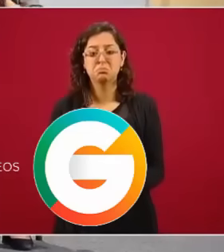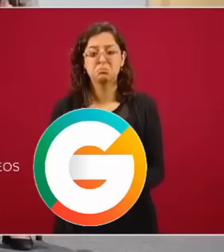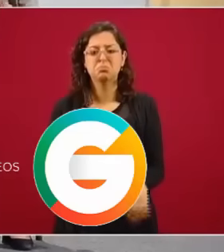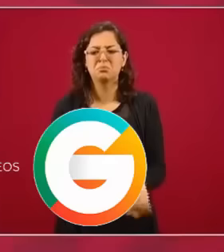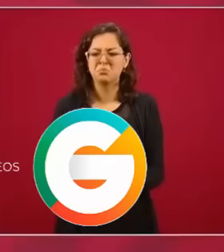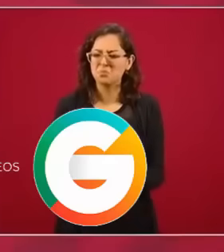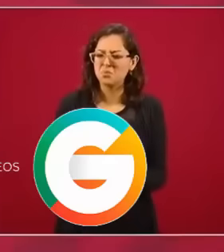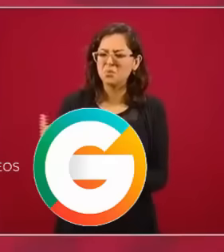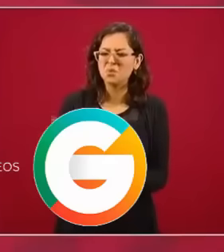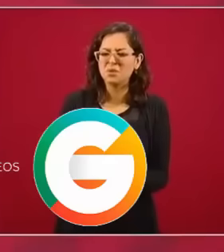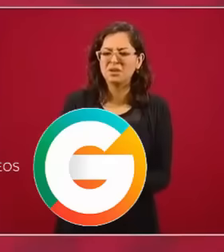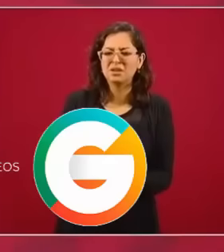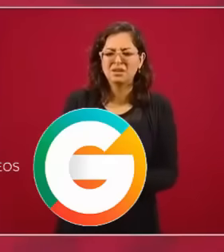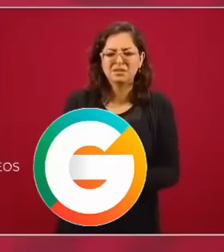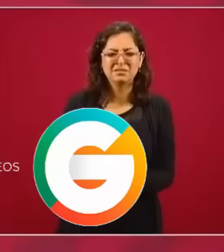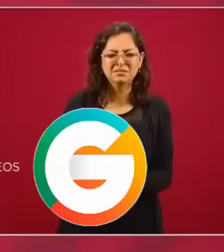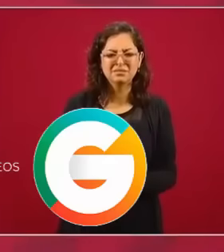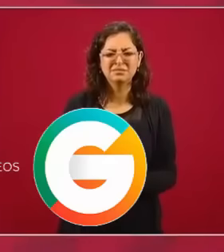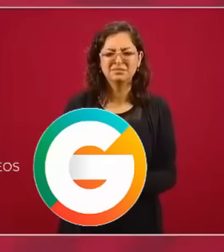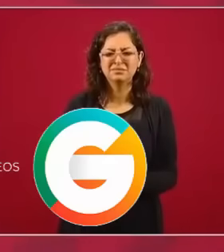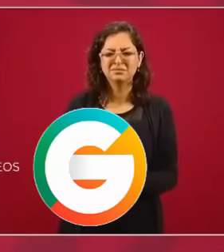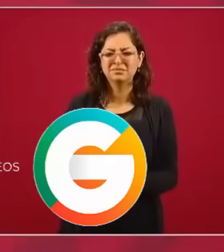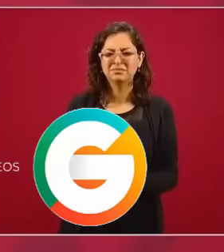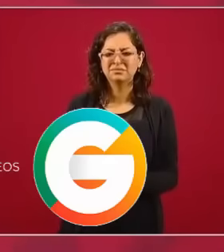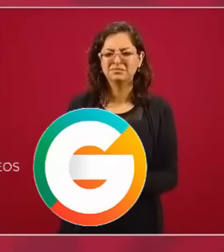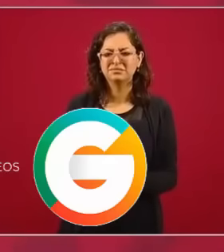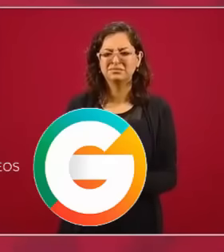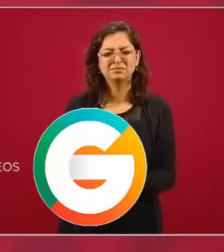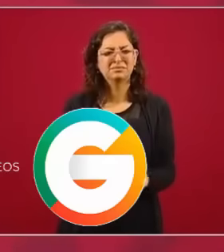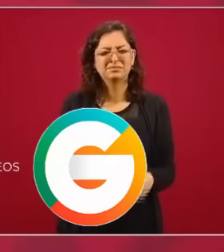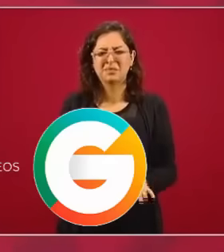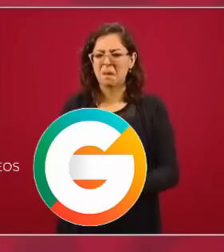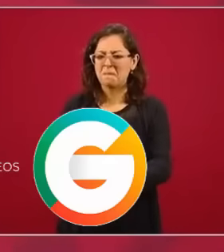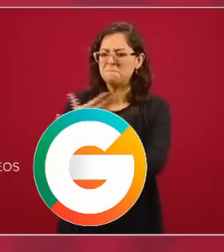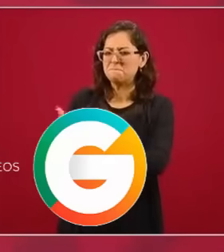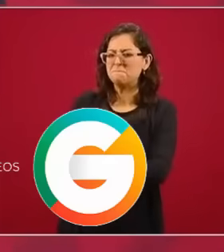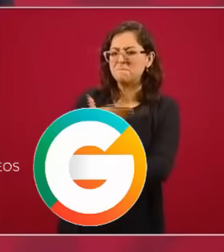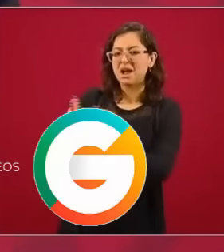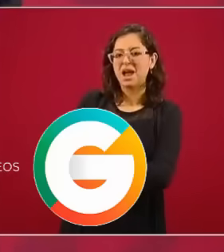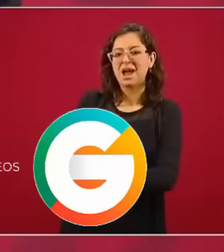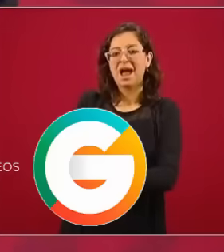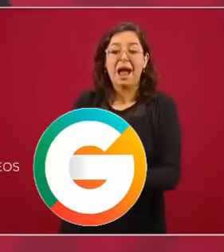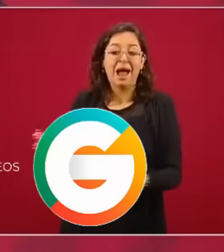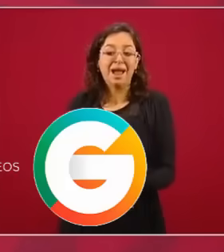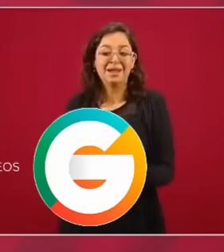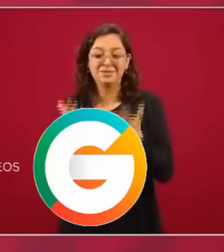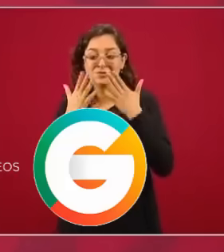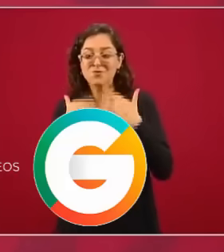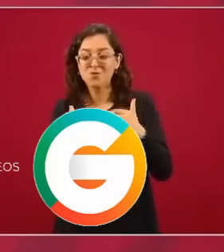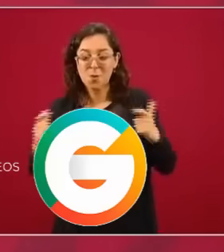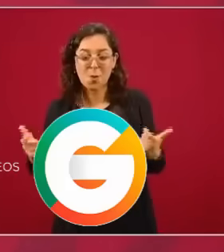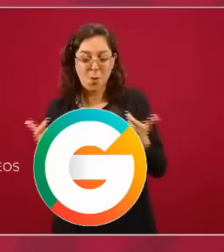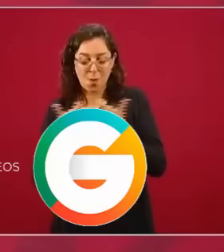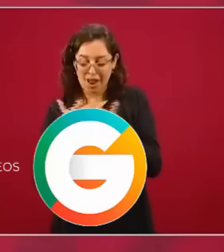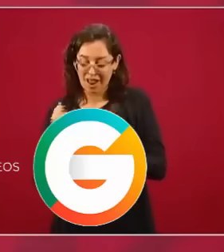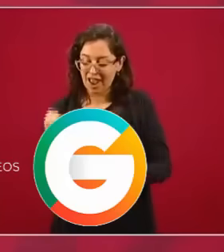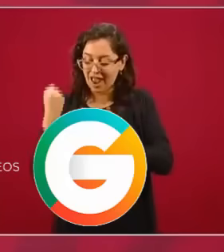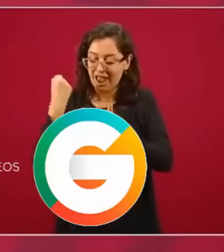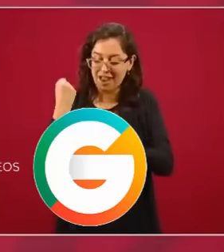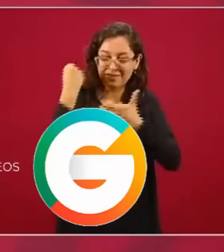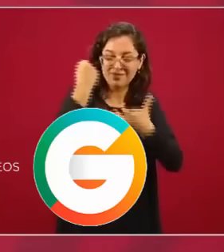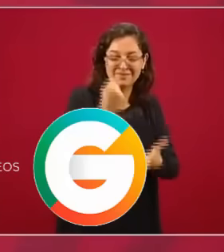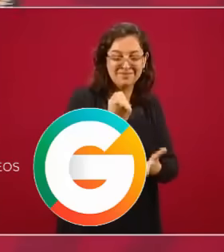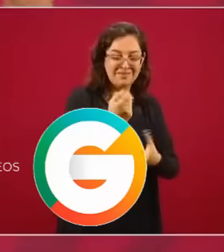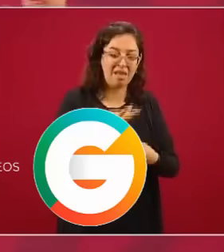¿Por qué ahora las protestas? Porque ya no hay fideicomisos, o no va a haber,